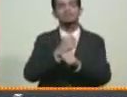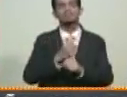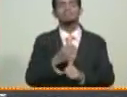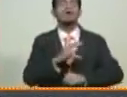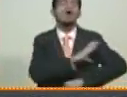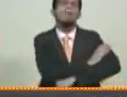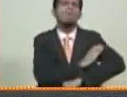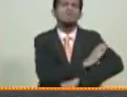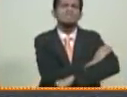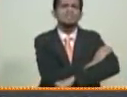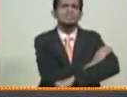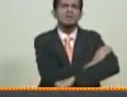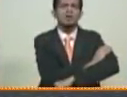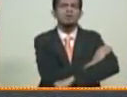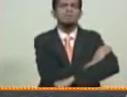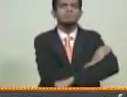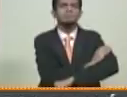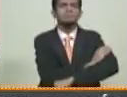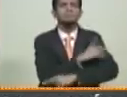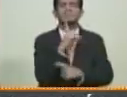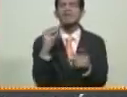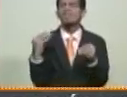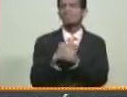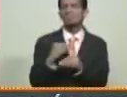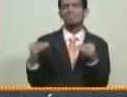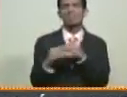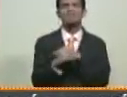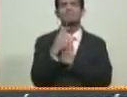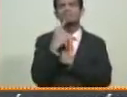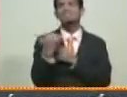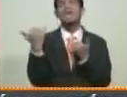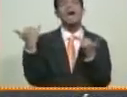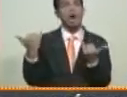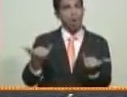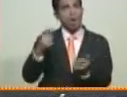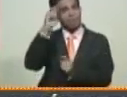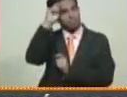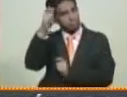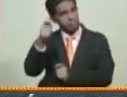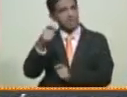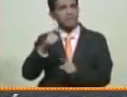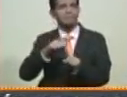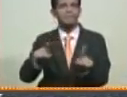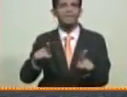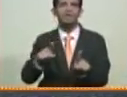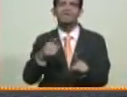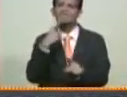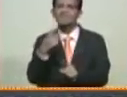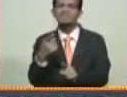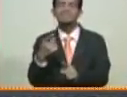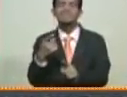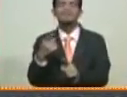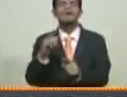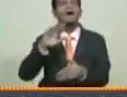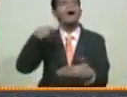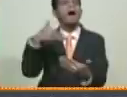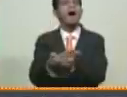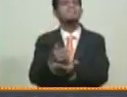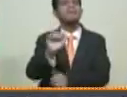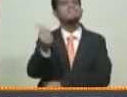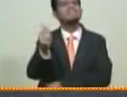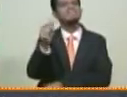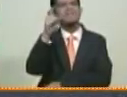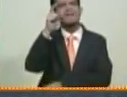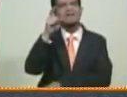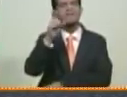sus incoherencias dicen que ahora sí lo reconocen, pero hasta el 10 de enero, después de haberlo destituido como